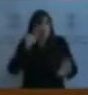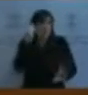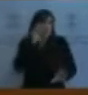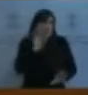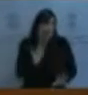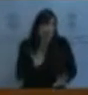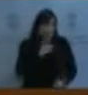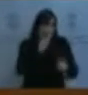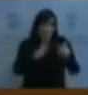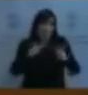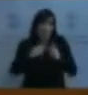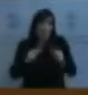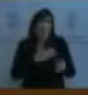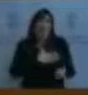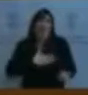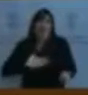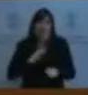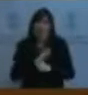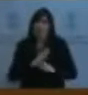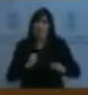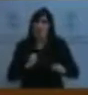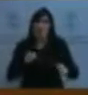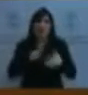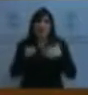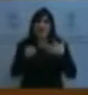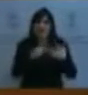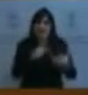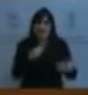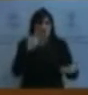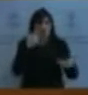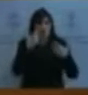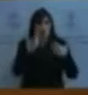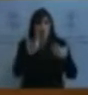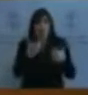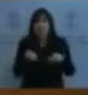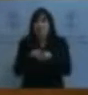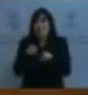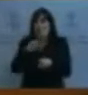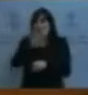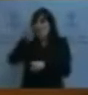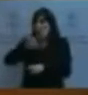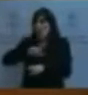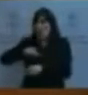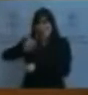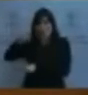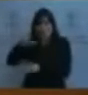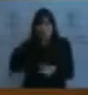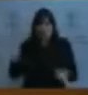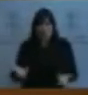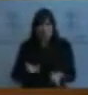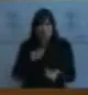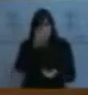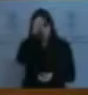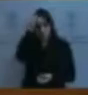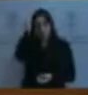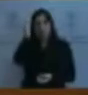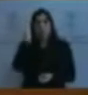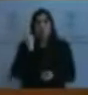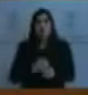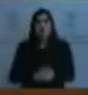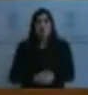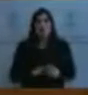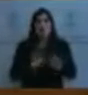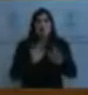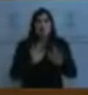también un ejemplo como lo pueden ser el resto de los parlamentos autonómicos en España. Pero, claro, en algunas cuestiones, como